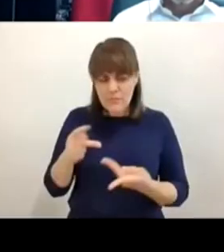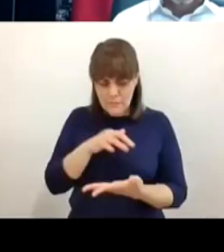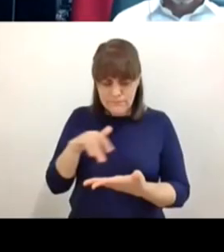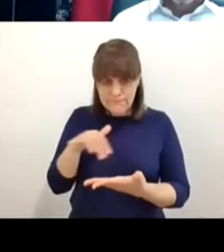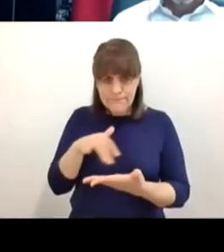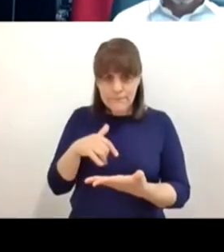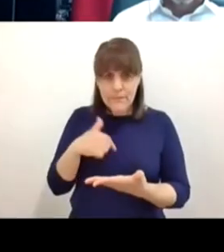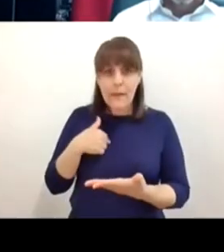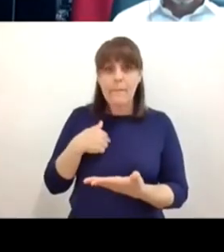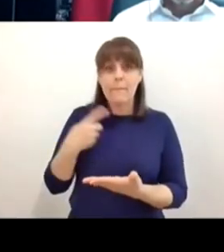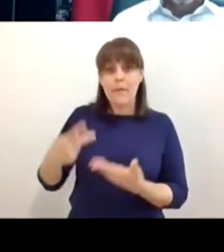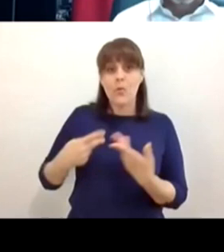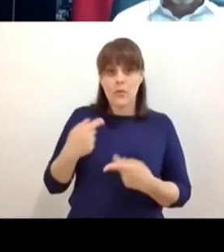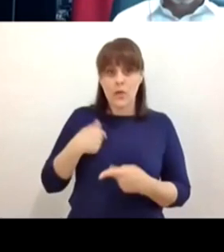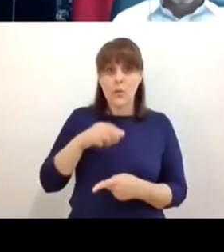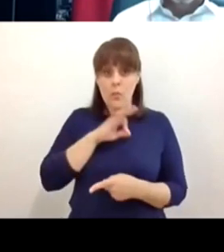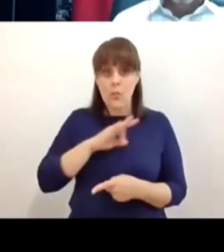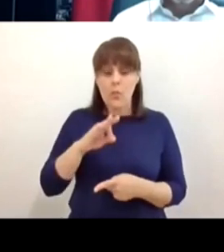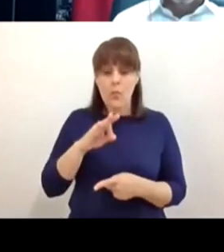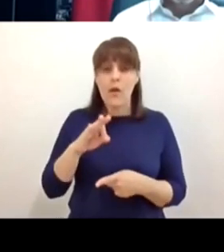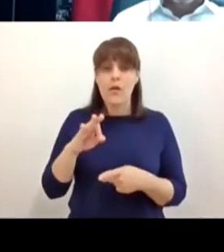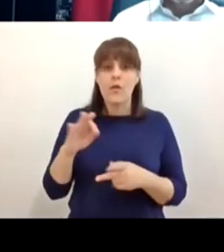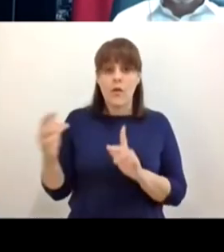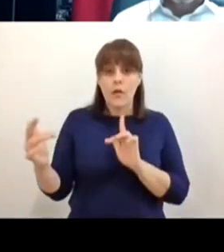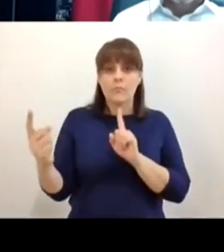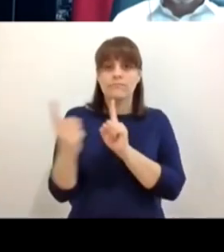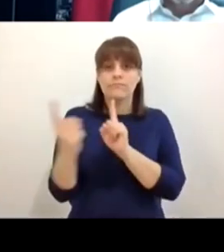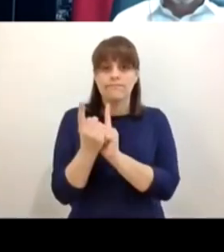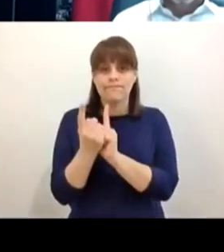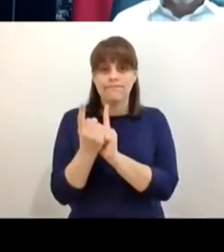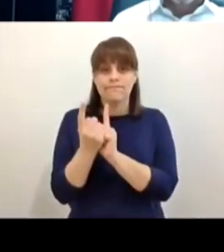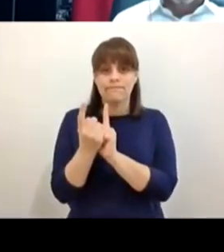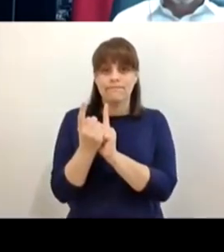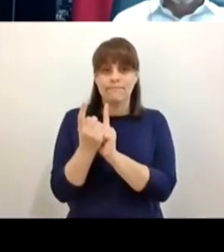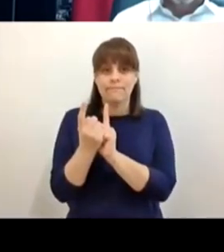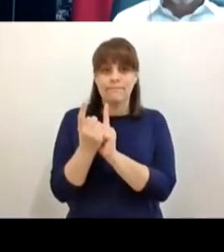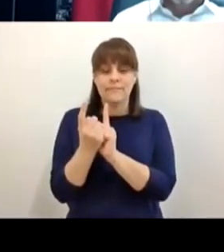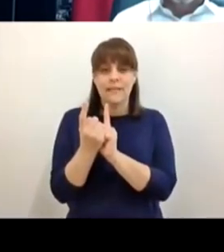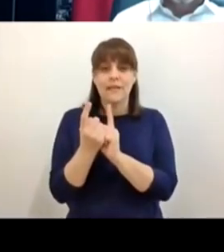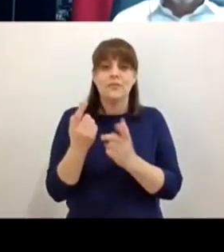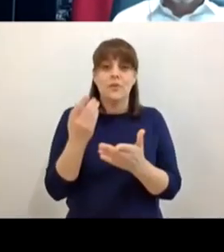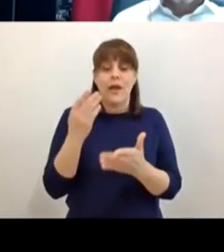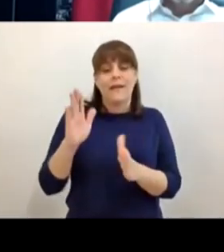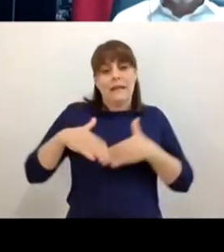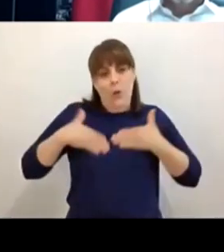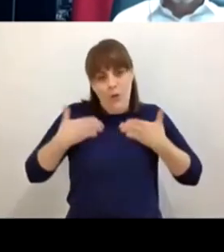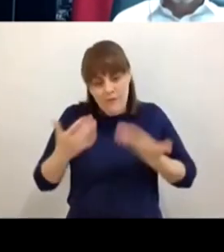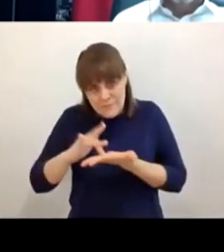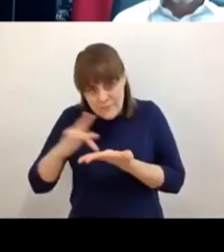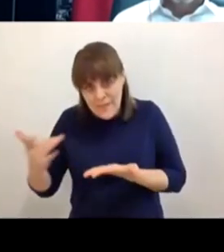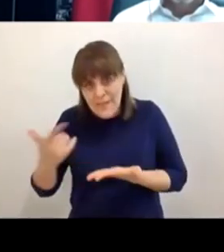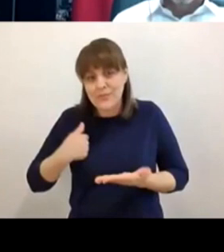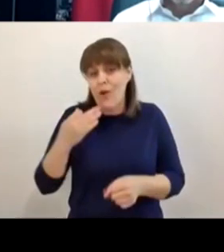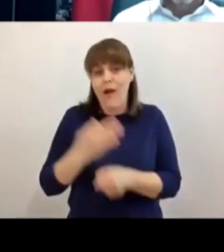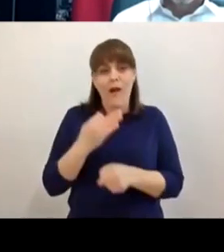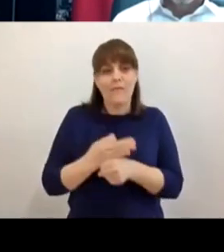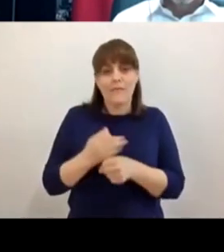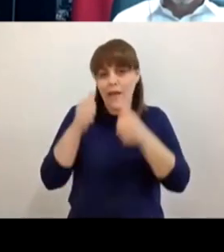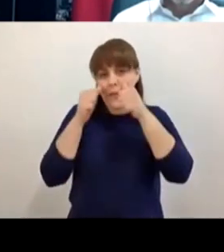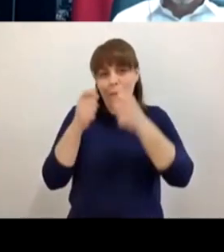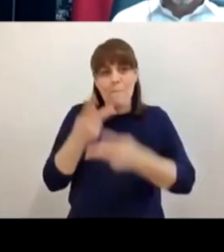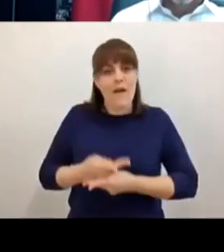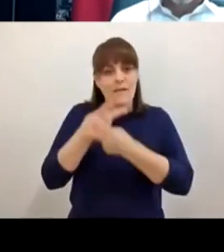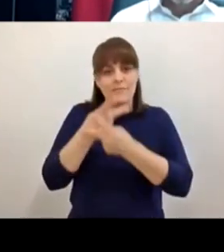consulta, agradezco mucho la confianza, pero desde que soy siervo de la nación no puedo atender pacientes. Con